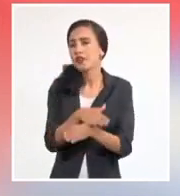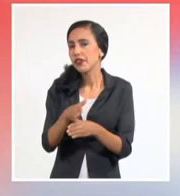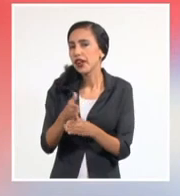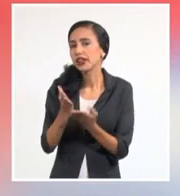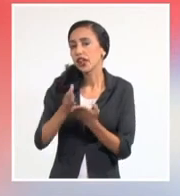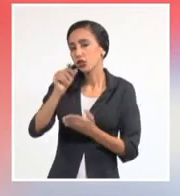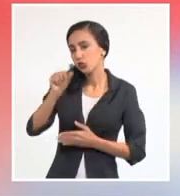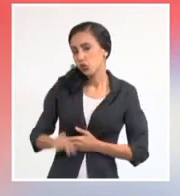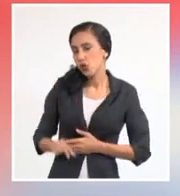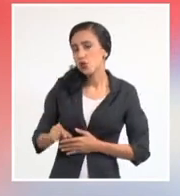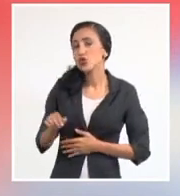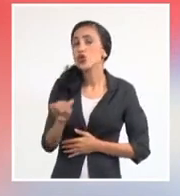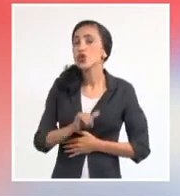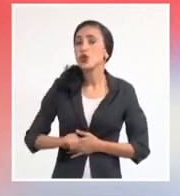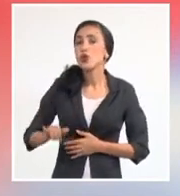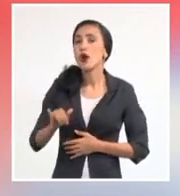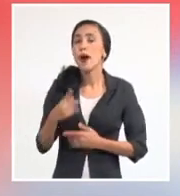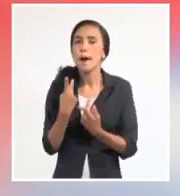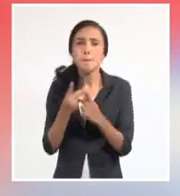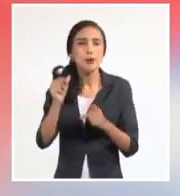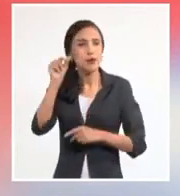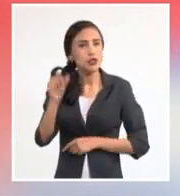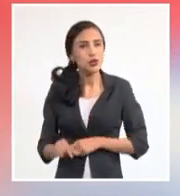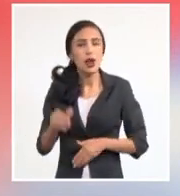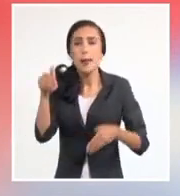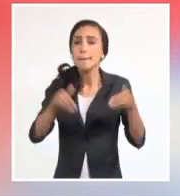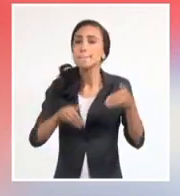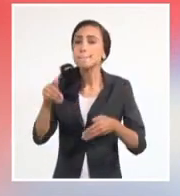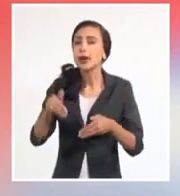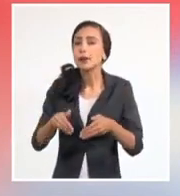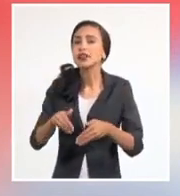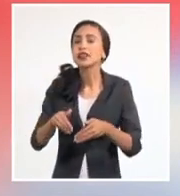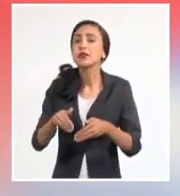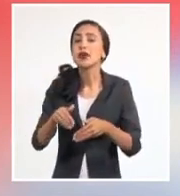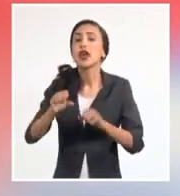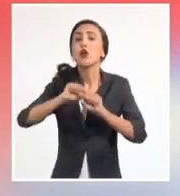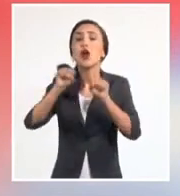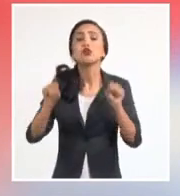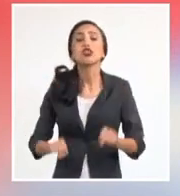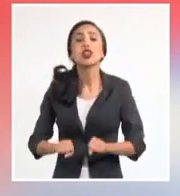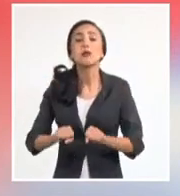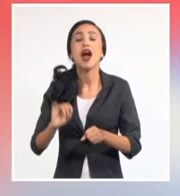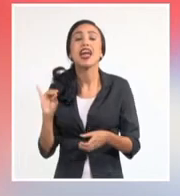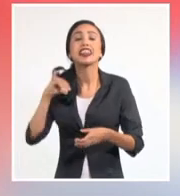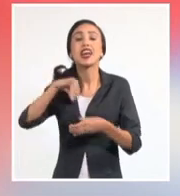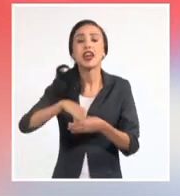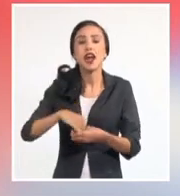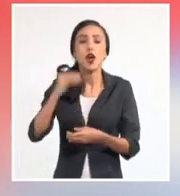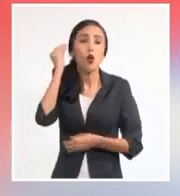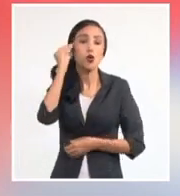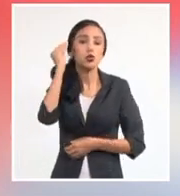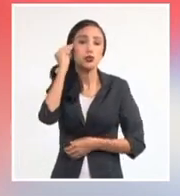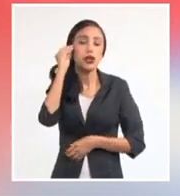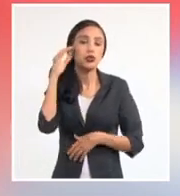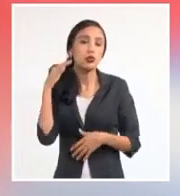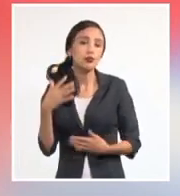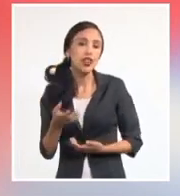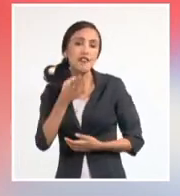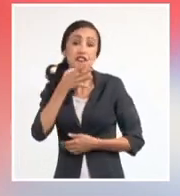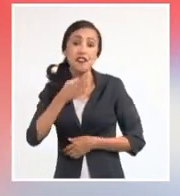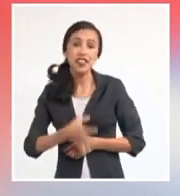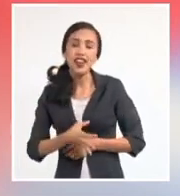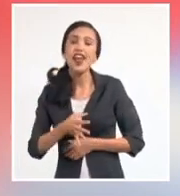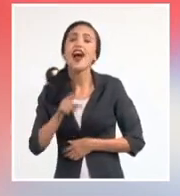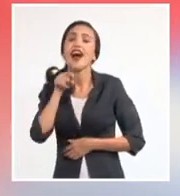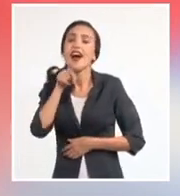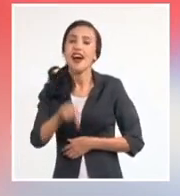intelectuales, profesionales, participantes en un sistema integral para que el conocimiento acerca de Fidel se convierta